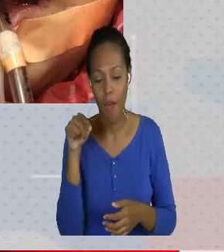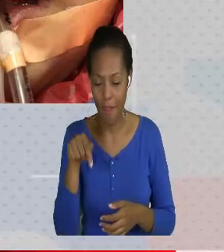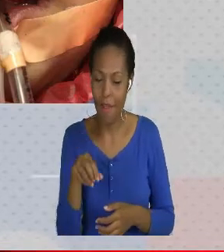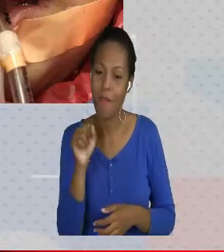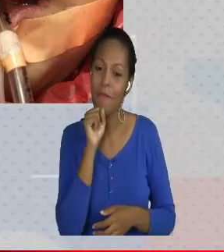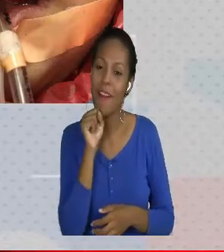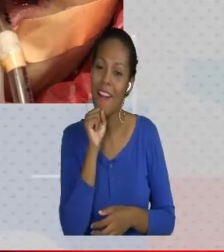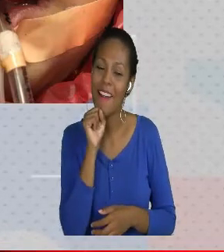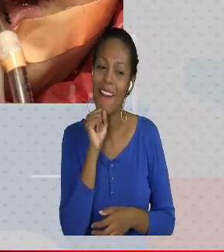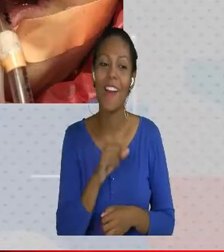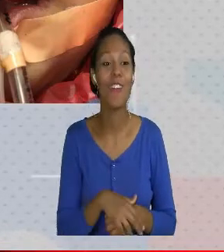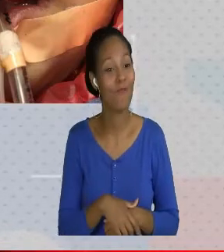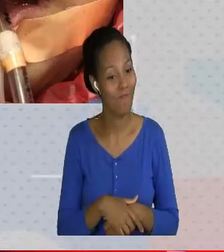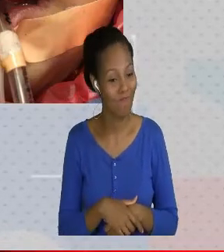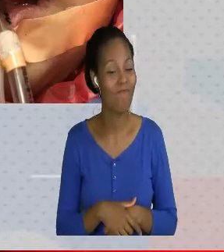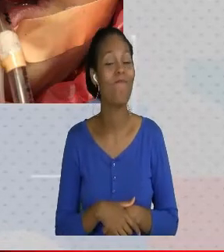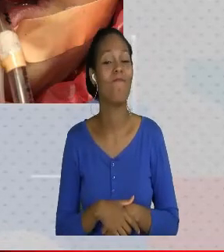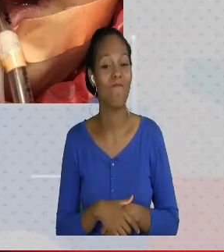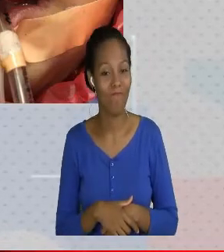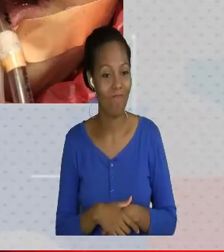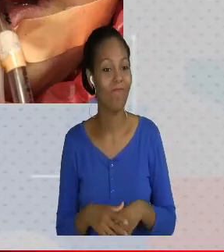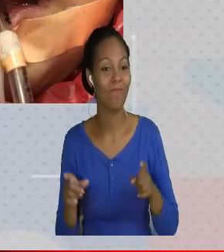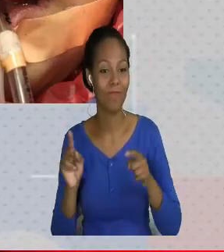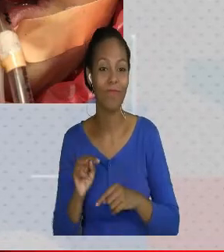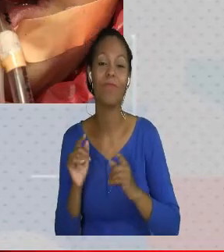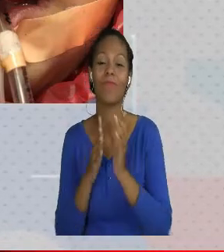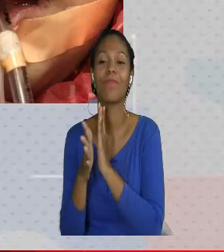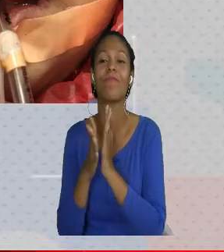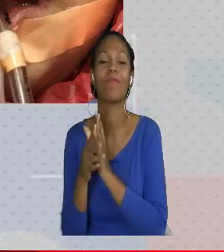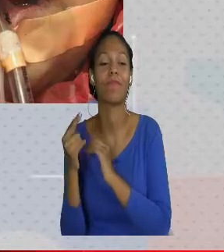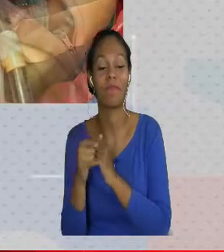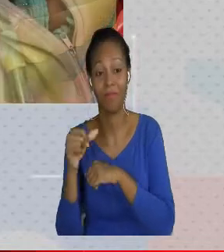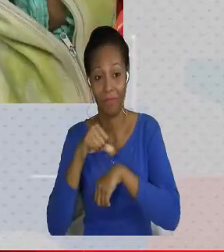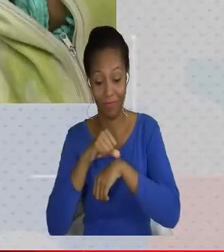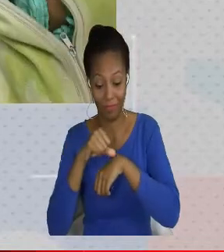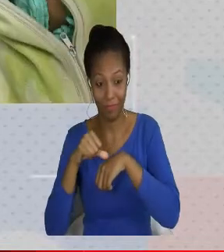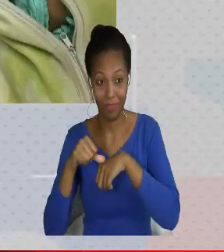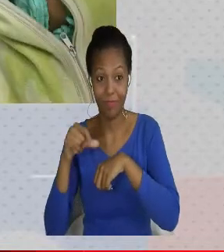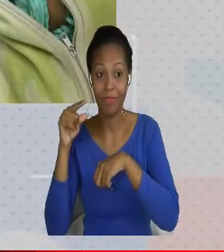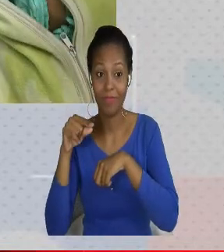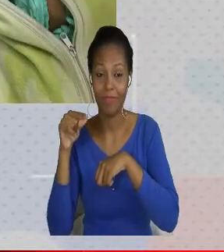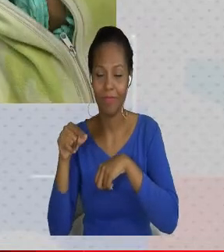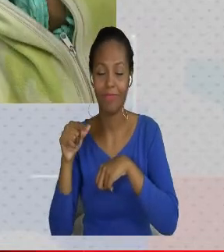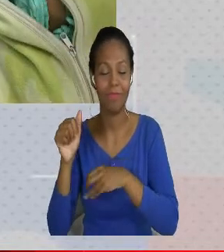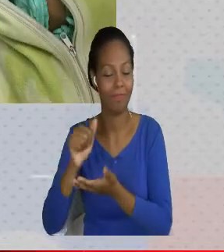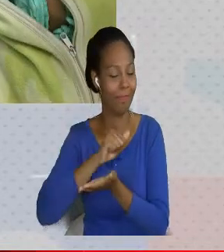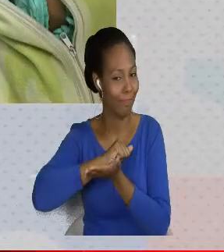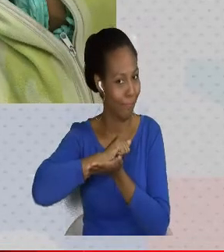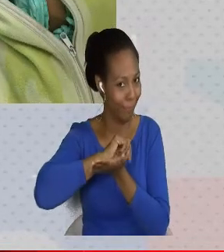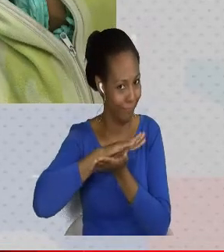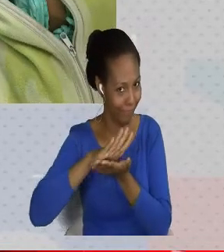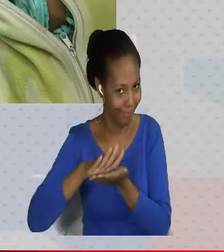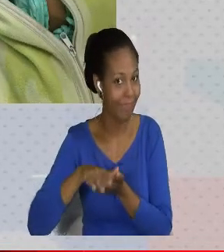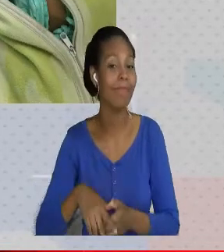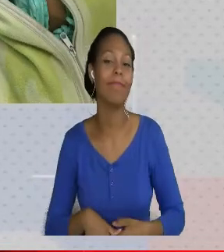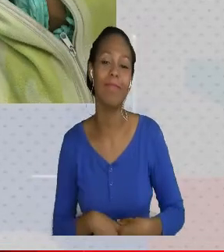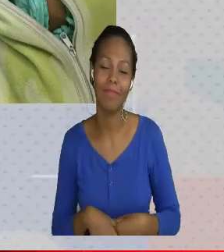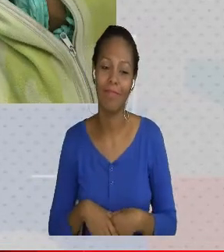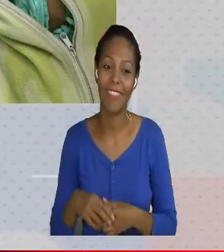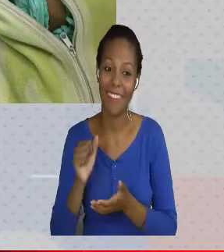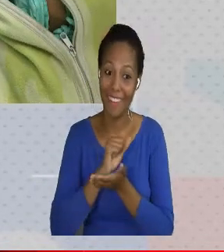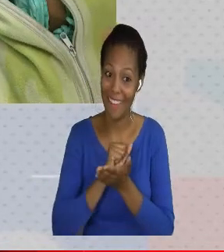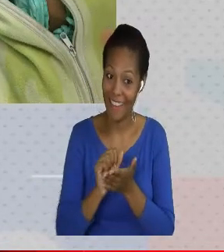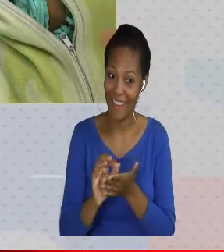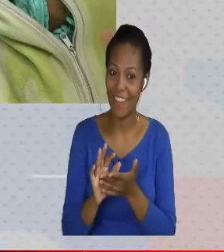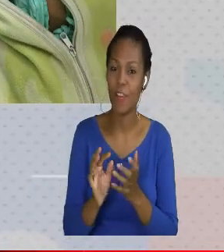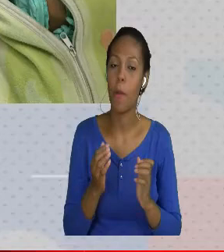Y vale la pena mencionar, Kiara, que estas cirugías son totalmente gratis, o sea, el usuario